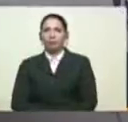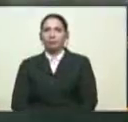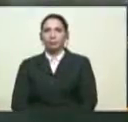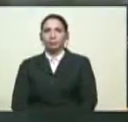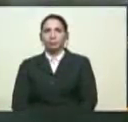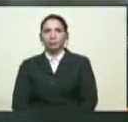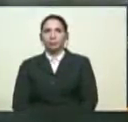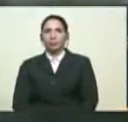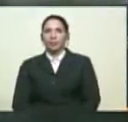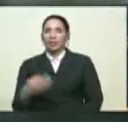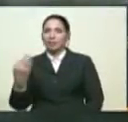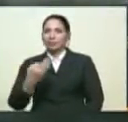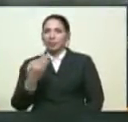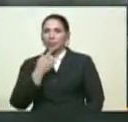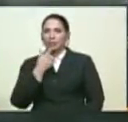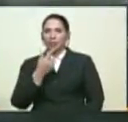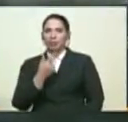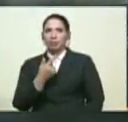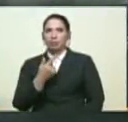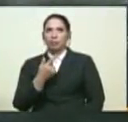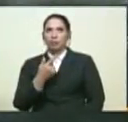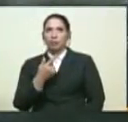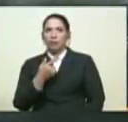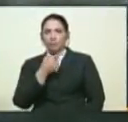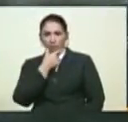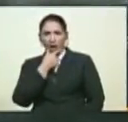Yo siempre lo he dicho. ¿Fácil será?